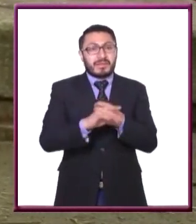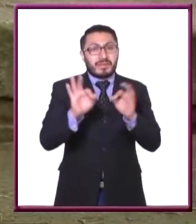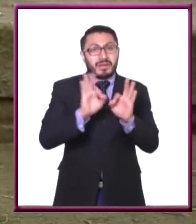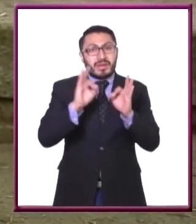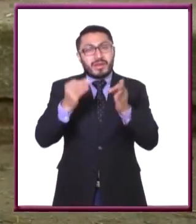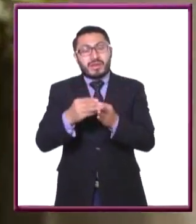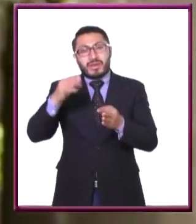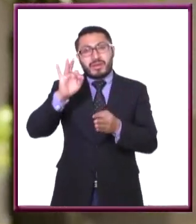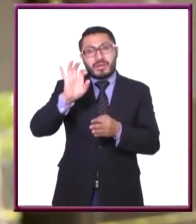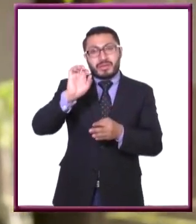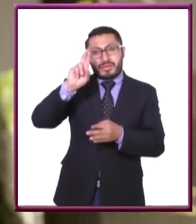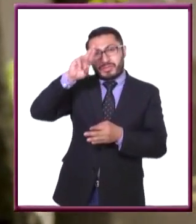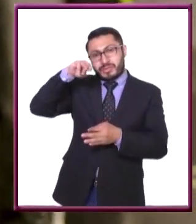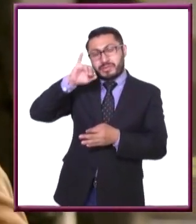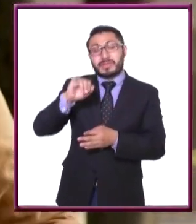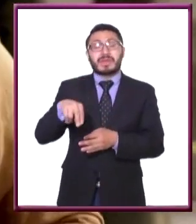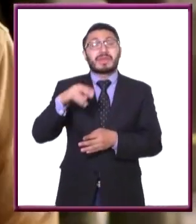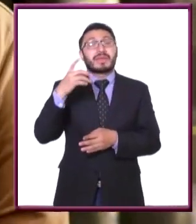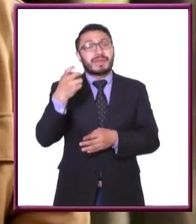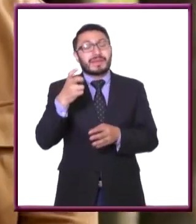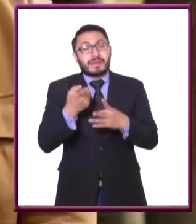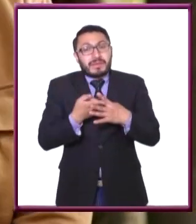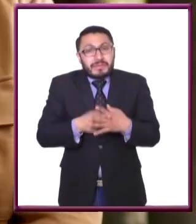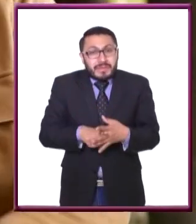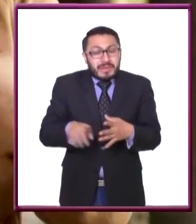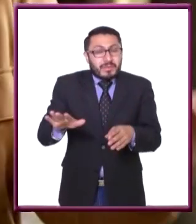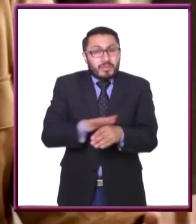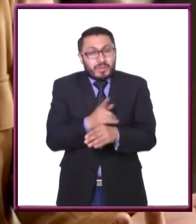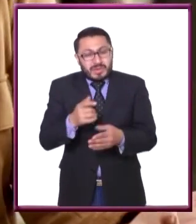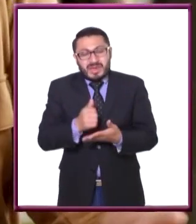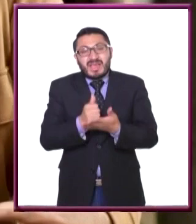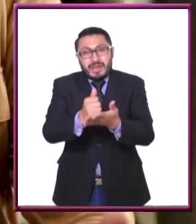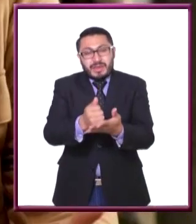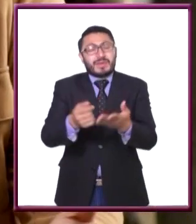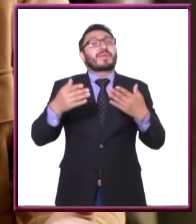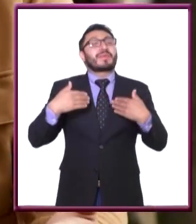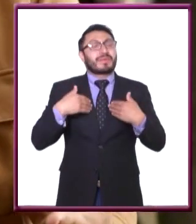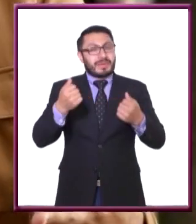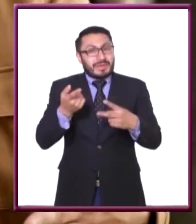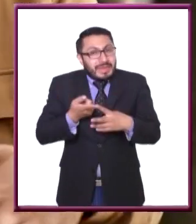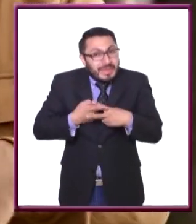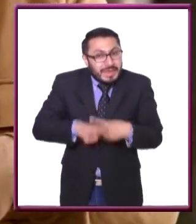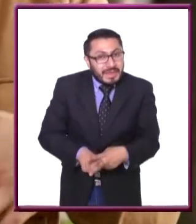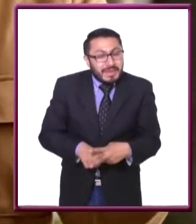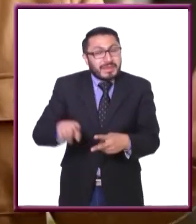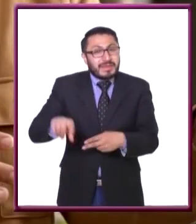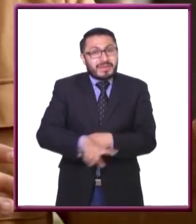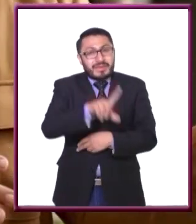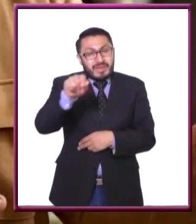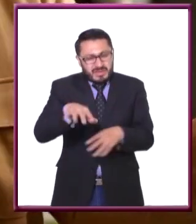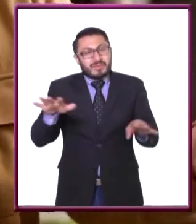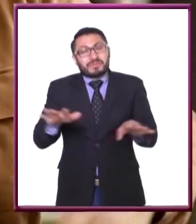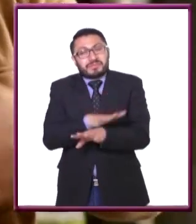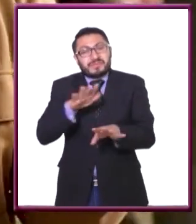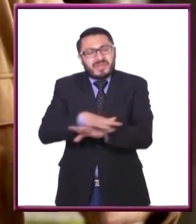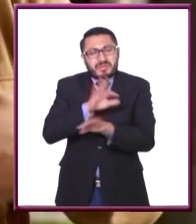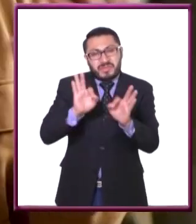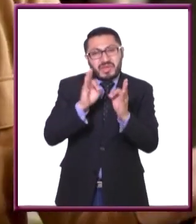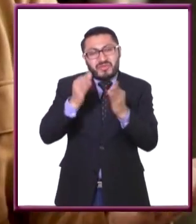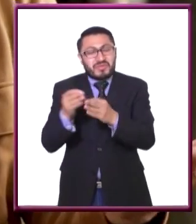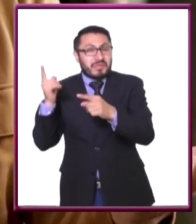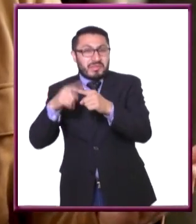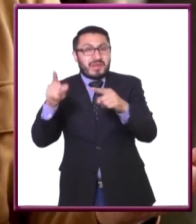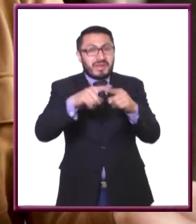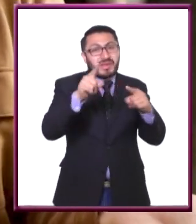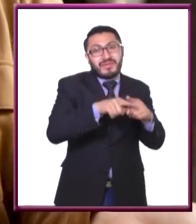problema con el método de Fermi es el inicio de todo, porque da buenos parámetros para empezar. Y ya después de eso se pueden utilizar métodos